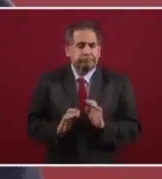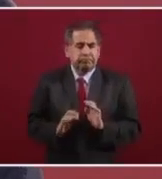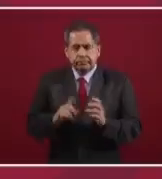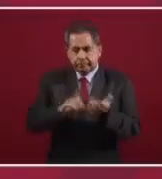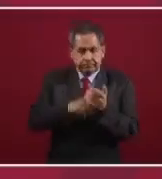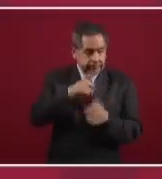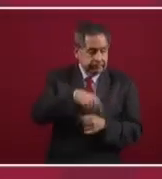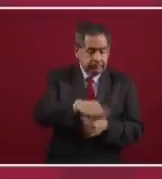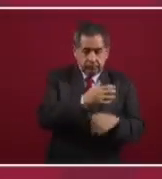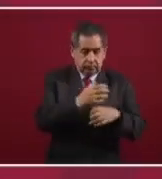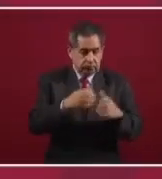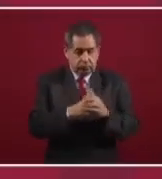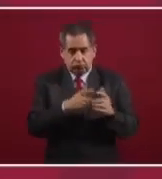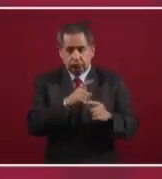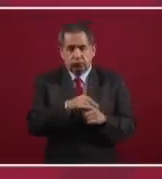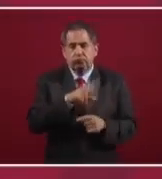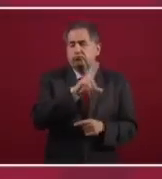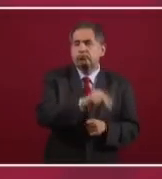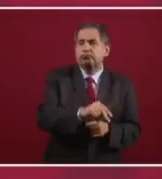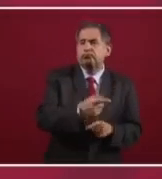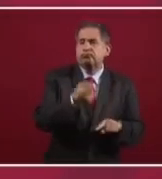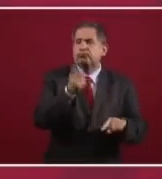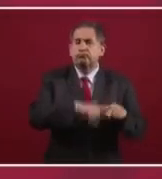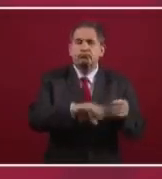estos bienes no